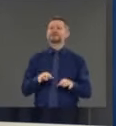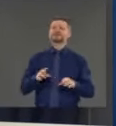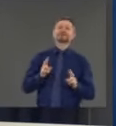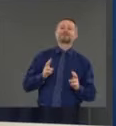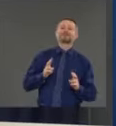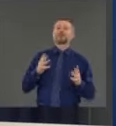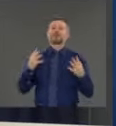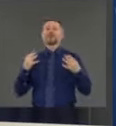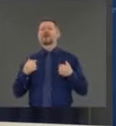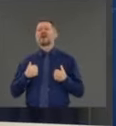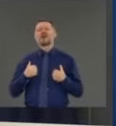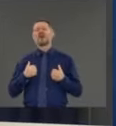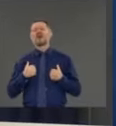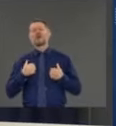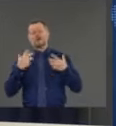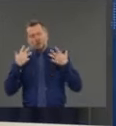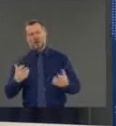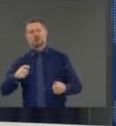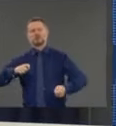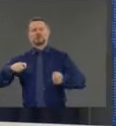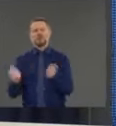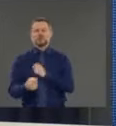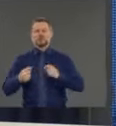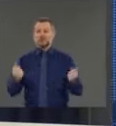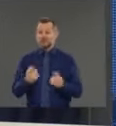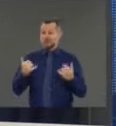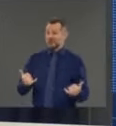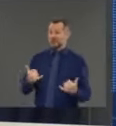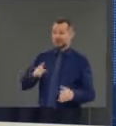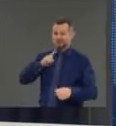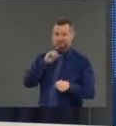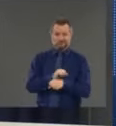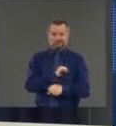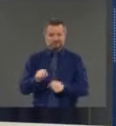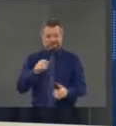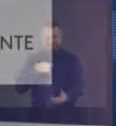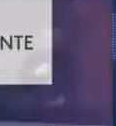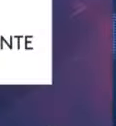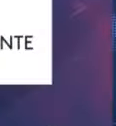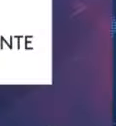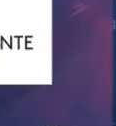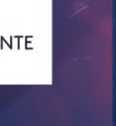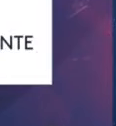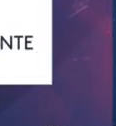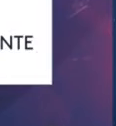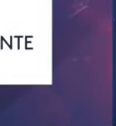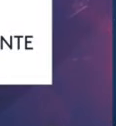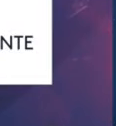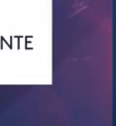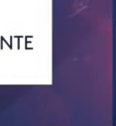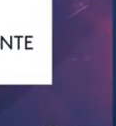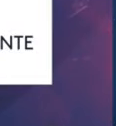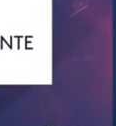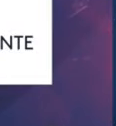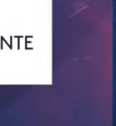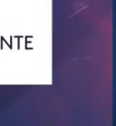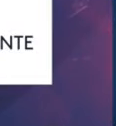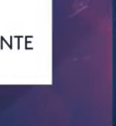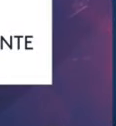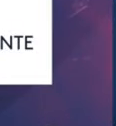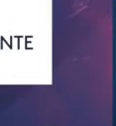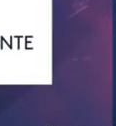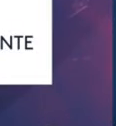quien dijo que estas leyes cambiarán las cosas y agradeció a los líderes comunitarios por exigir estos cambios. El paquete de leyes aprobado incluye el